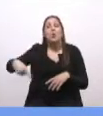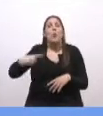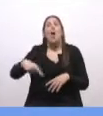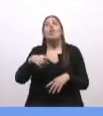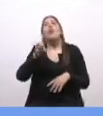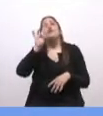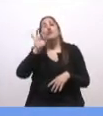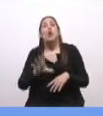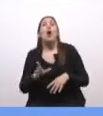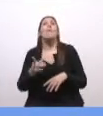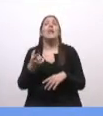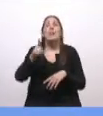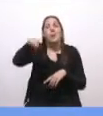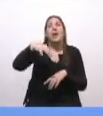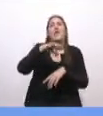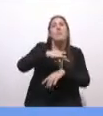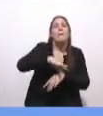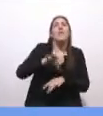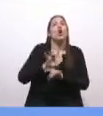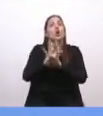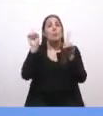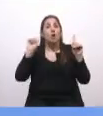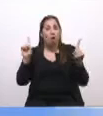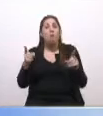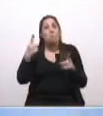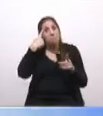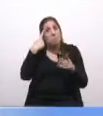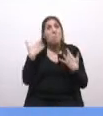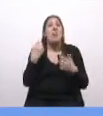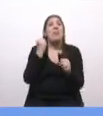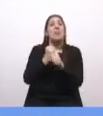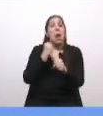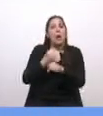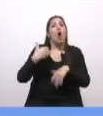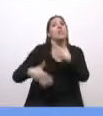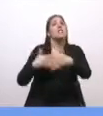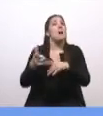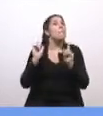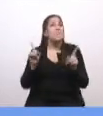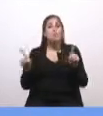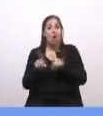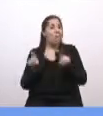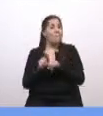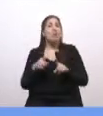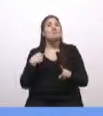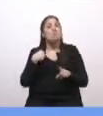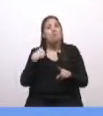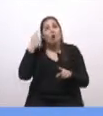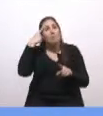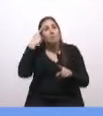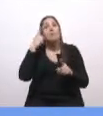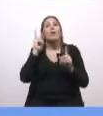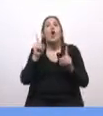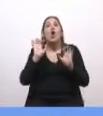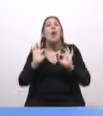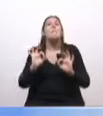de enfermedad y de contaminación sino de trabajo y desarrollo misma visión que tenemos que tener acerca de toda la basura que